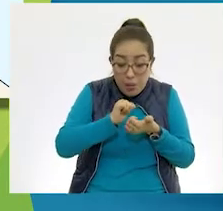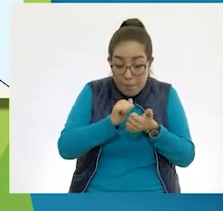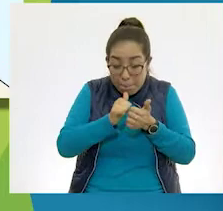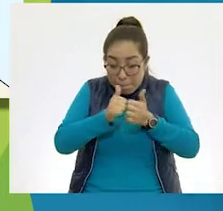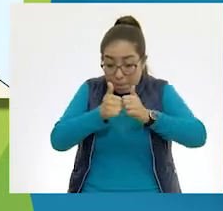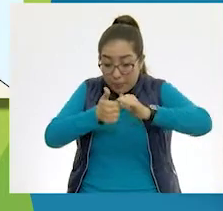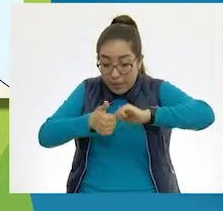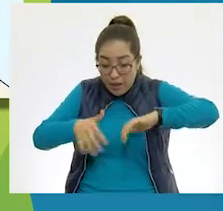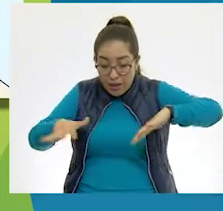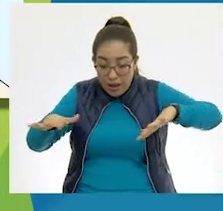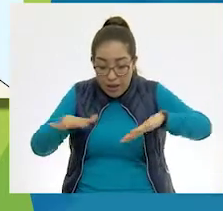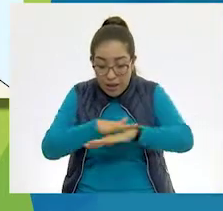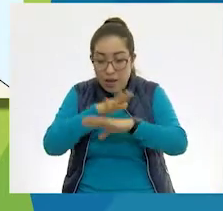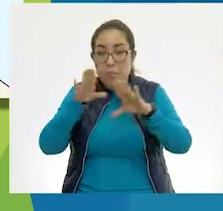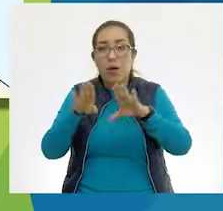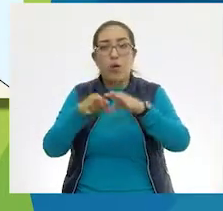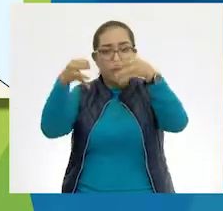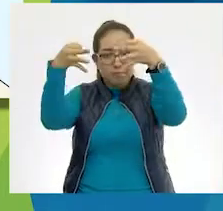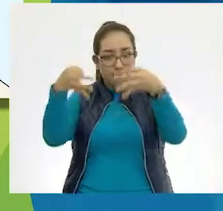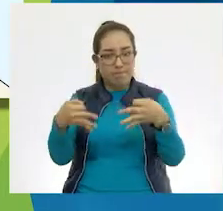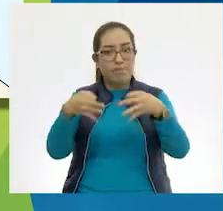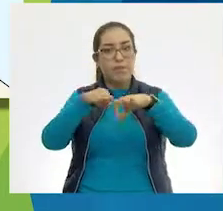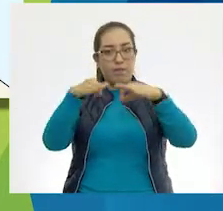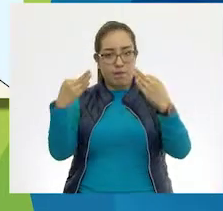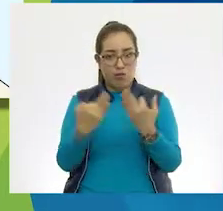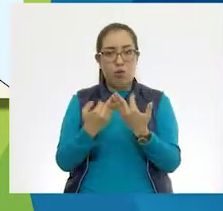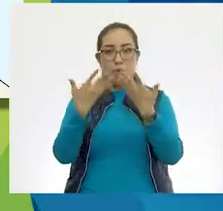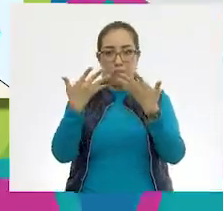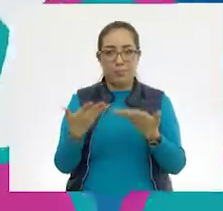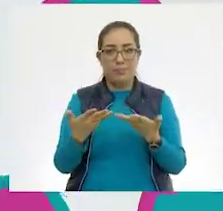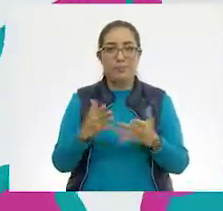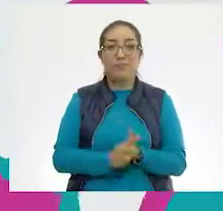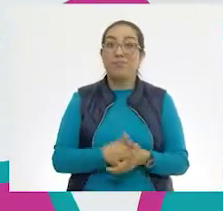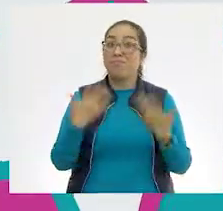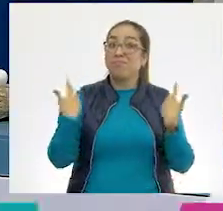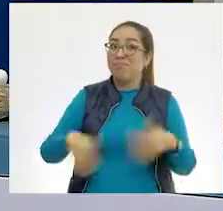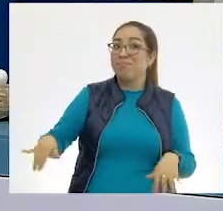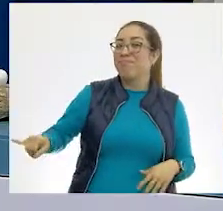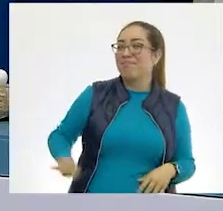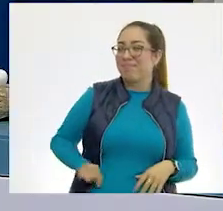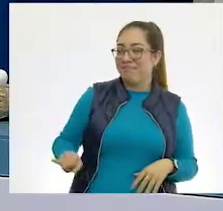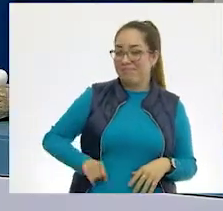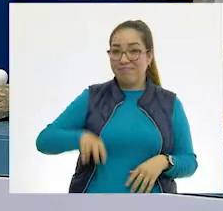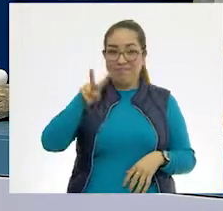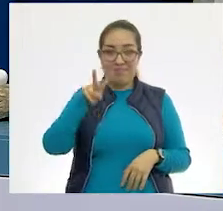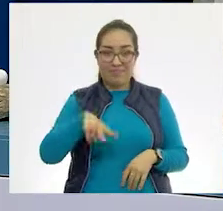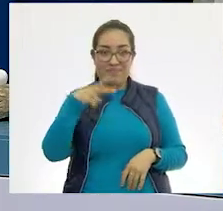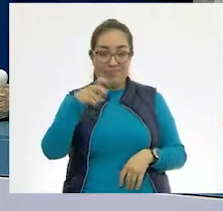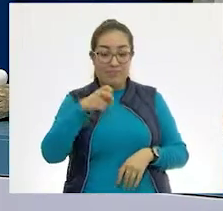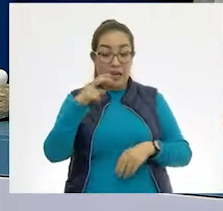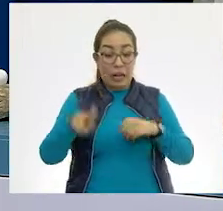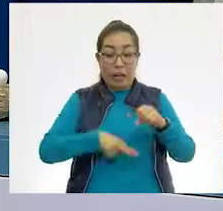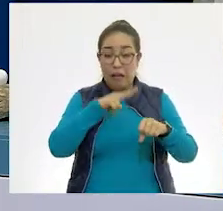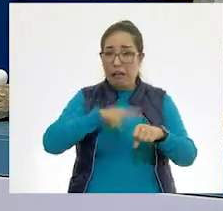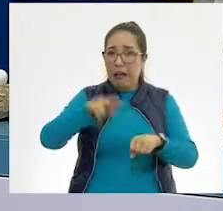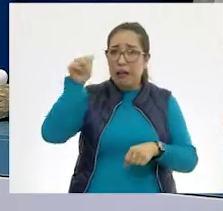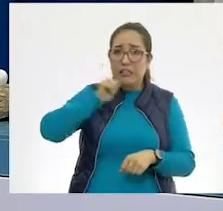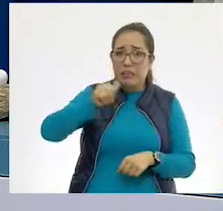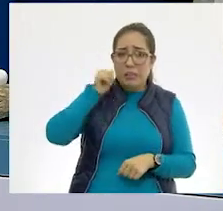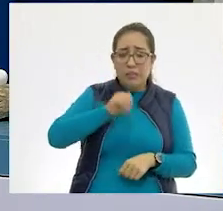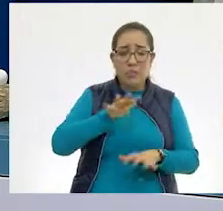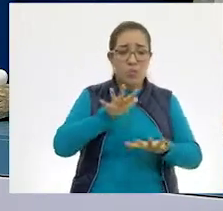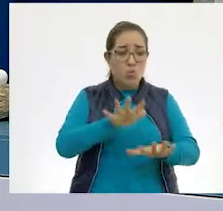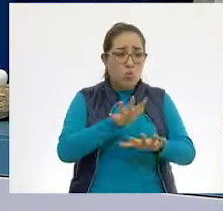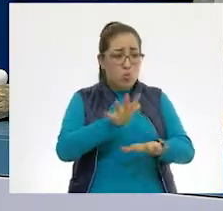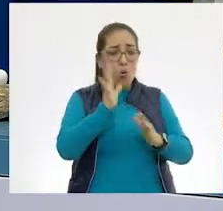para cambiar a su forma adulta. ¡Wow! ¡Qué interesante, maestro! La naturaleza siempre nos asombra con las